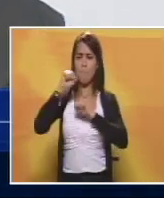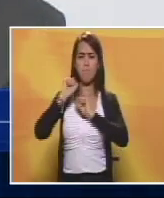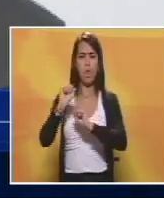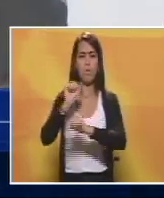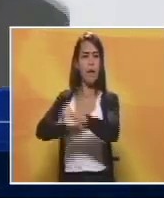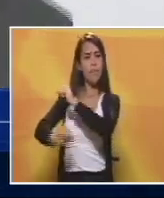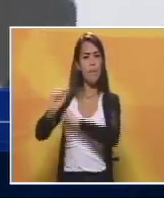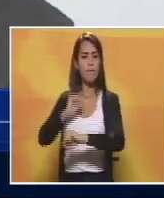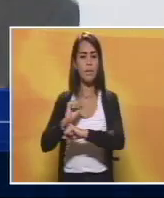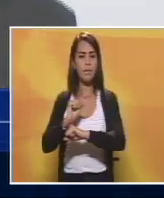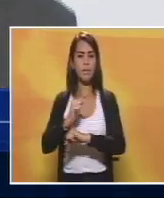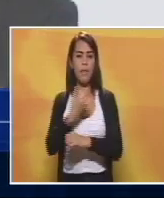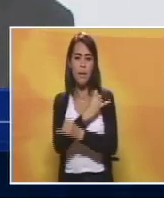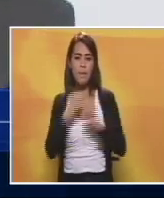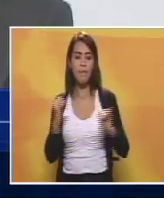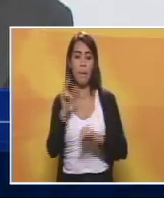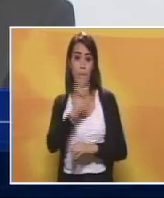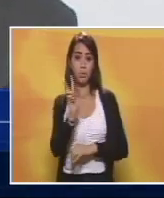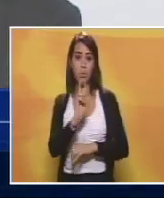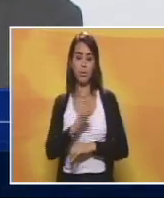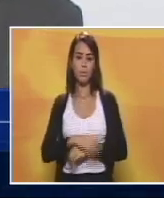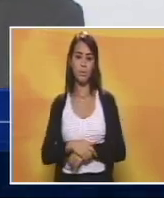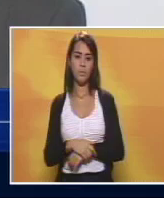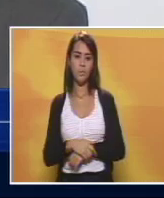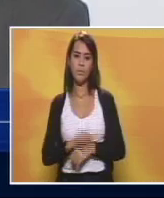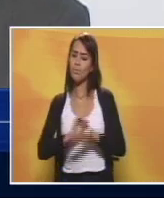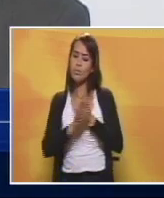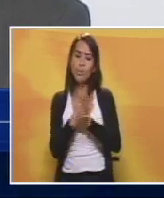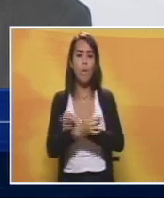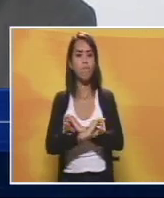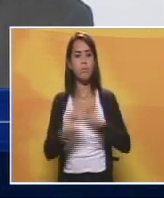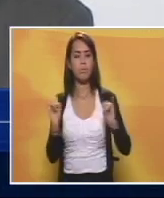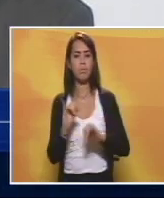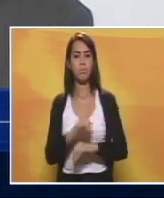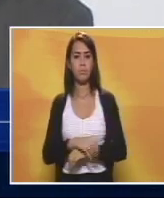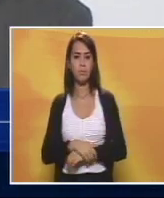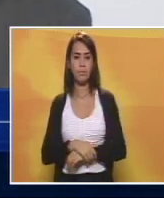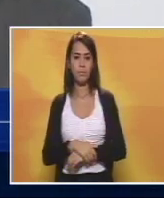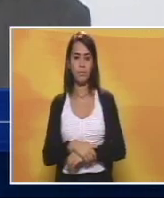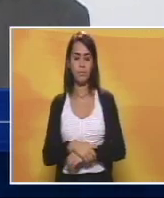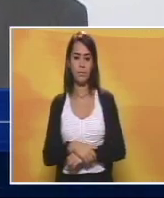defensa de la dignidad de la patria venezolana ya basta de combinaciones